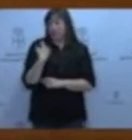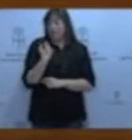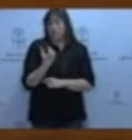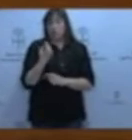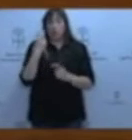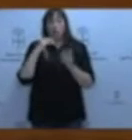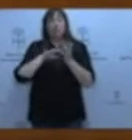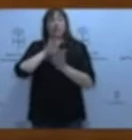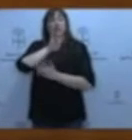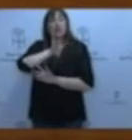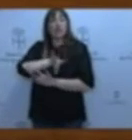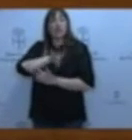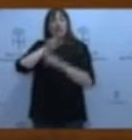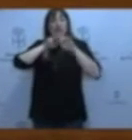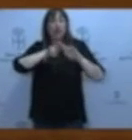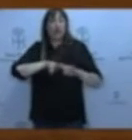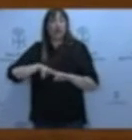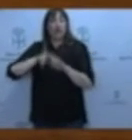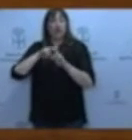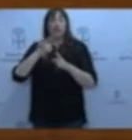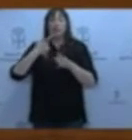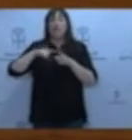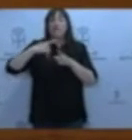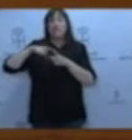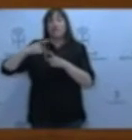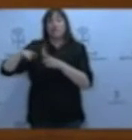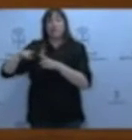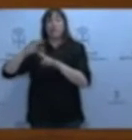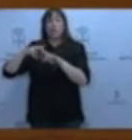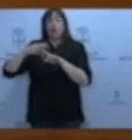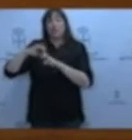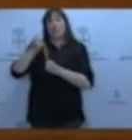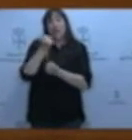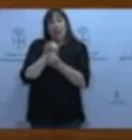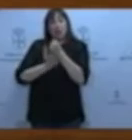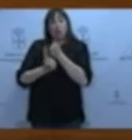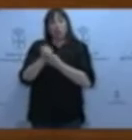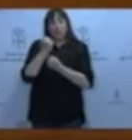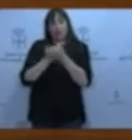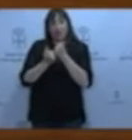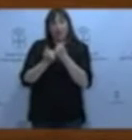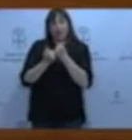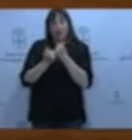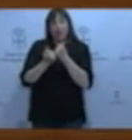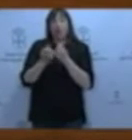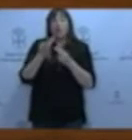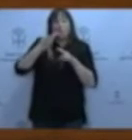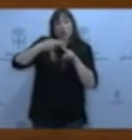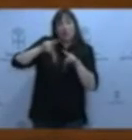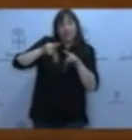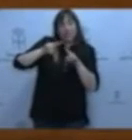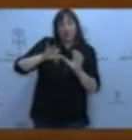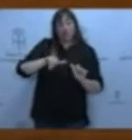2015, que han analizado los efectos de las políticas de austeridad. Y analizan la implementación de las políticas de austeridad, por ejemplo en